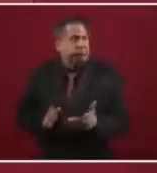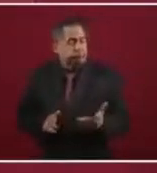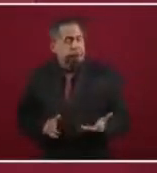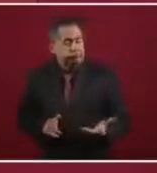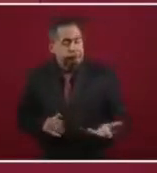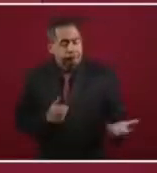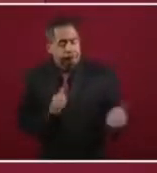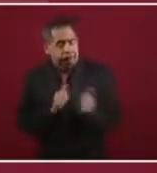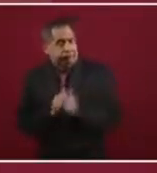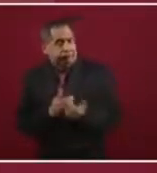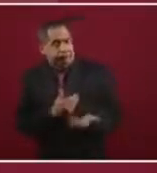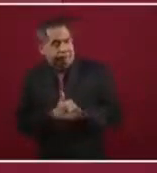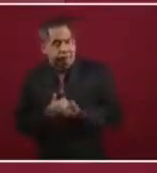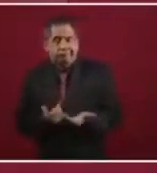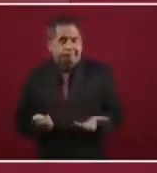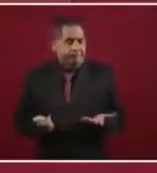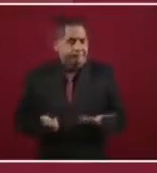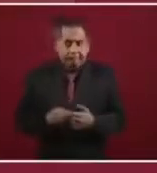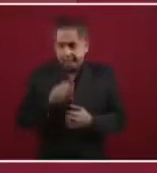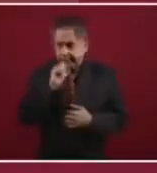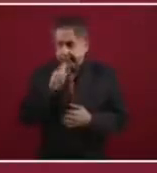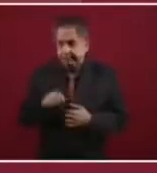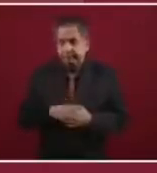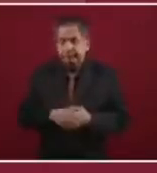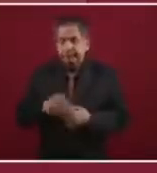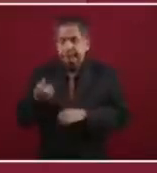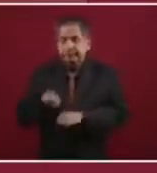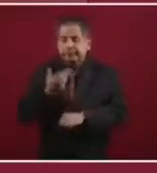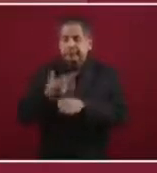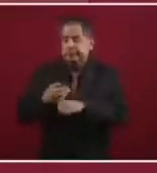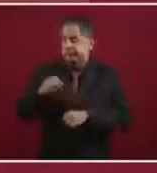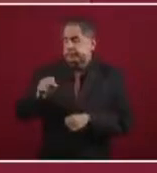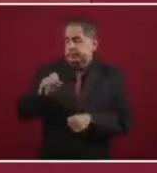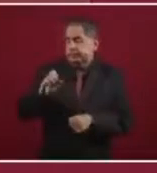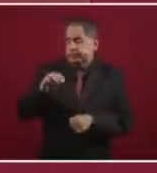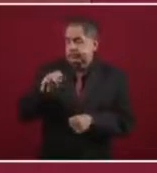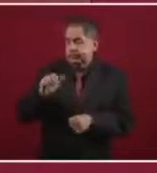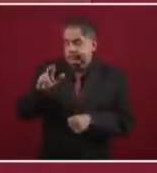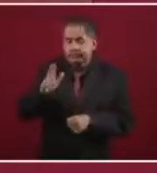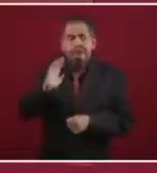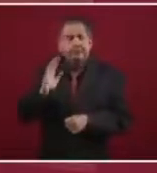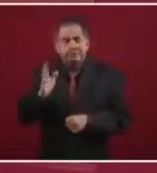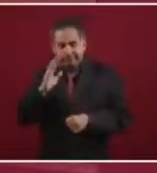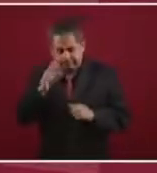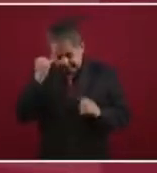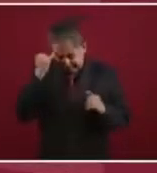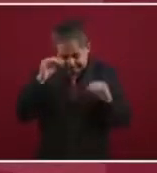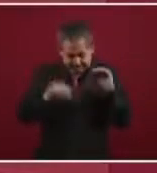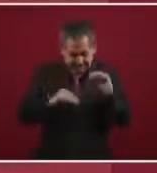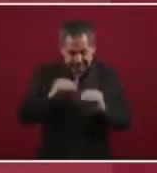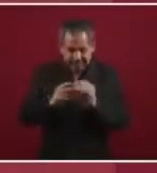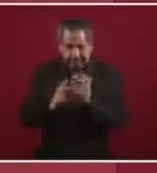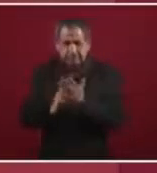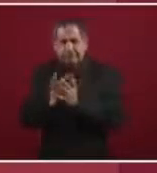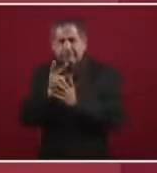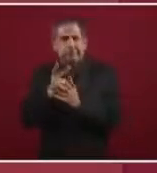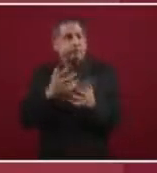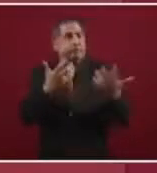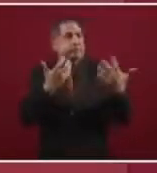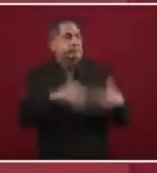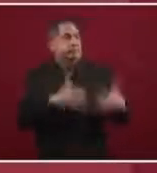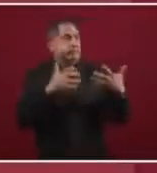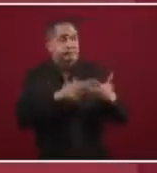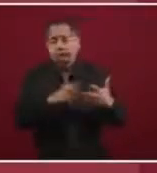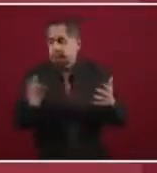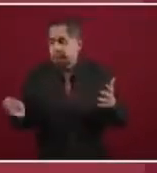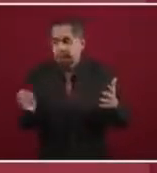caso de la Secretaría de Marina, ya está fabricando sargaceras,